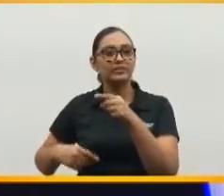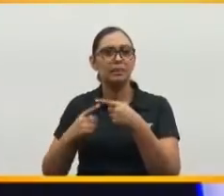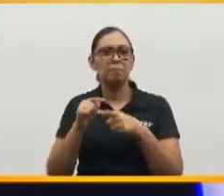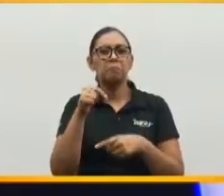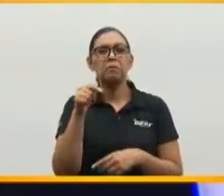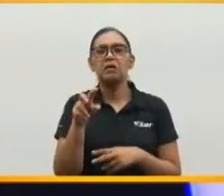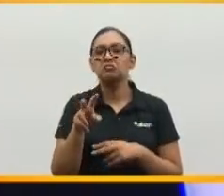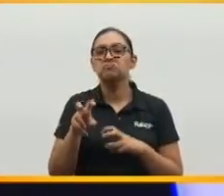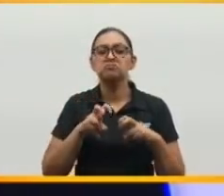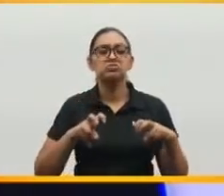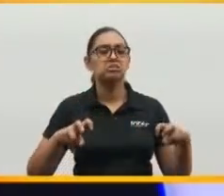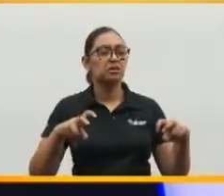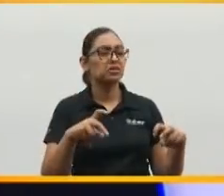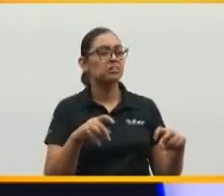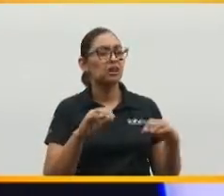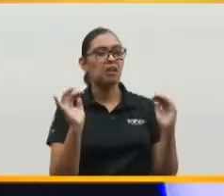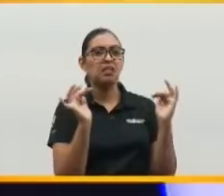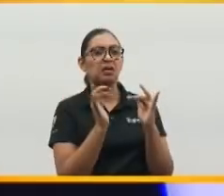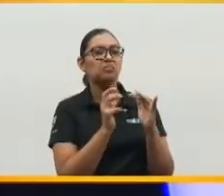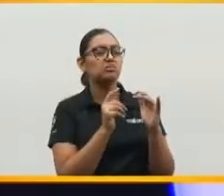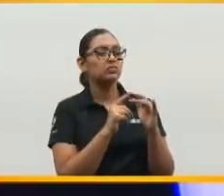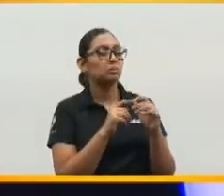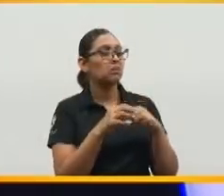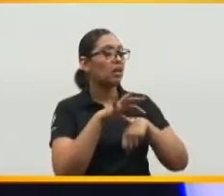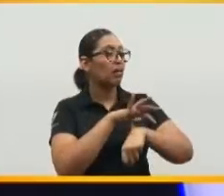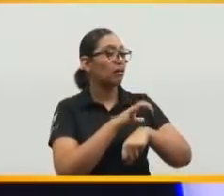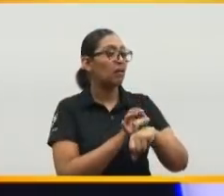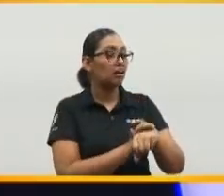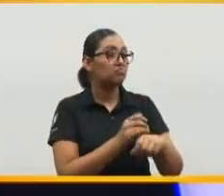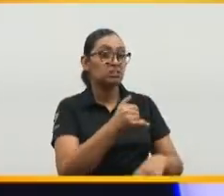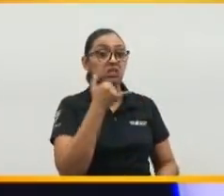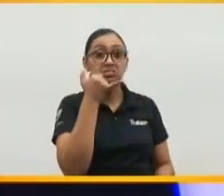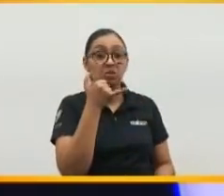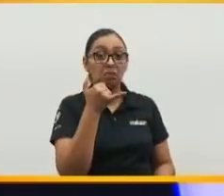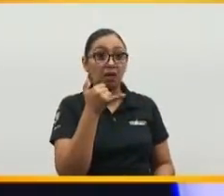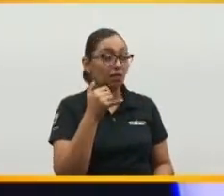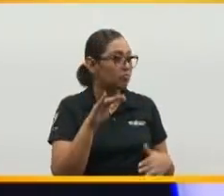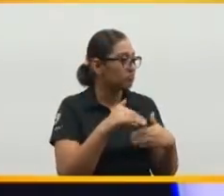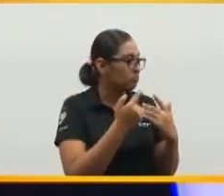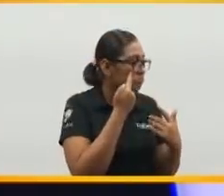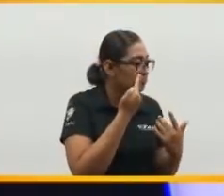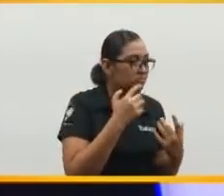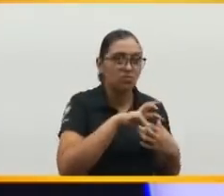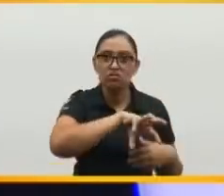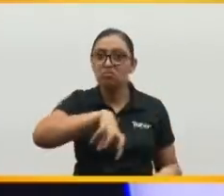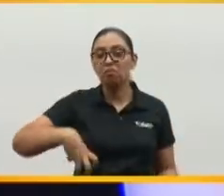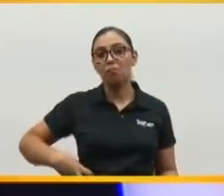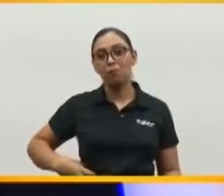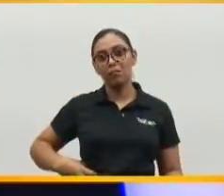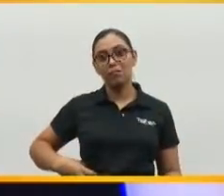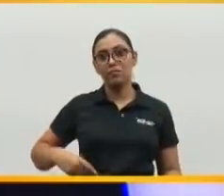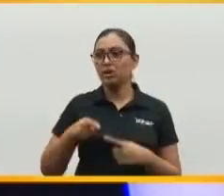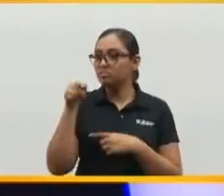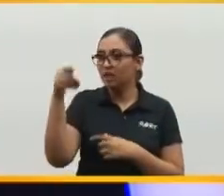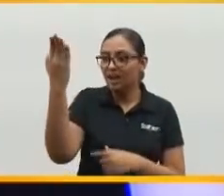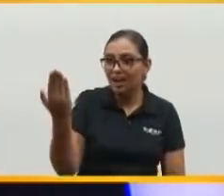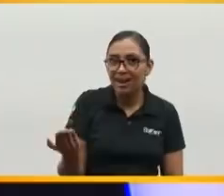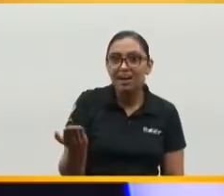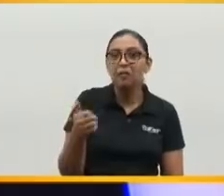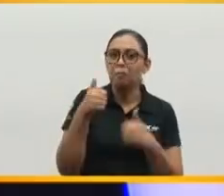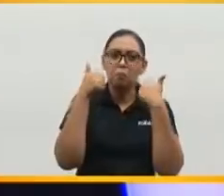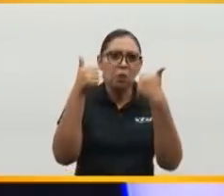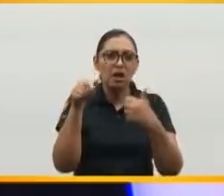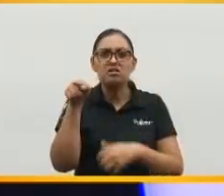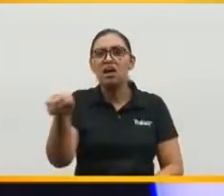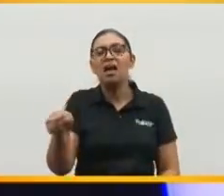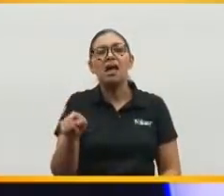reunión y ya no está el celular. Son cosas sencillas, pero es bueno, fiel, pone 30